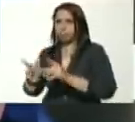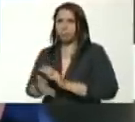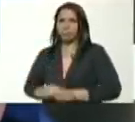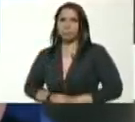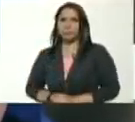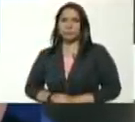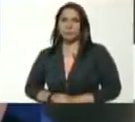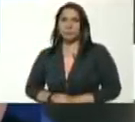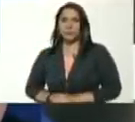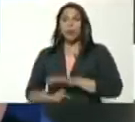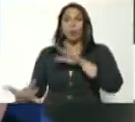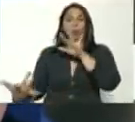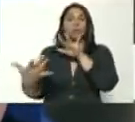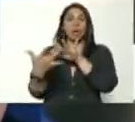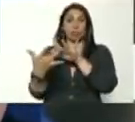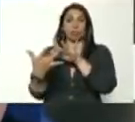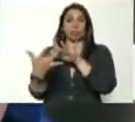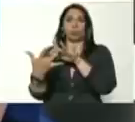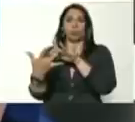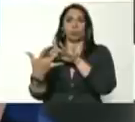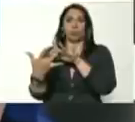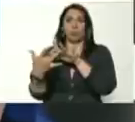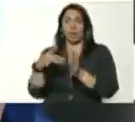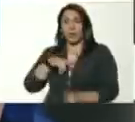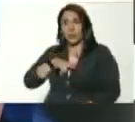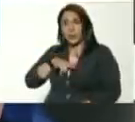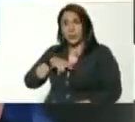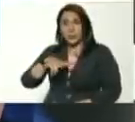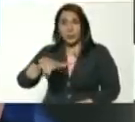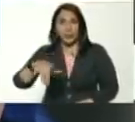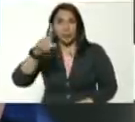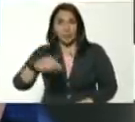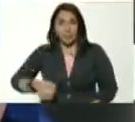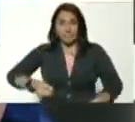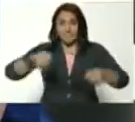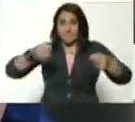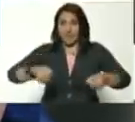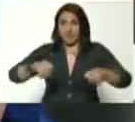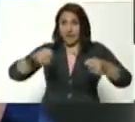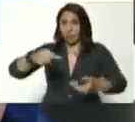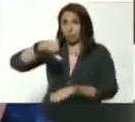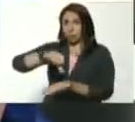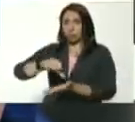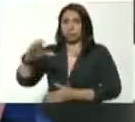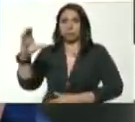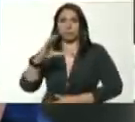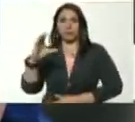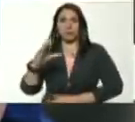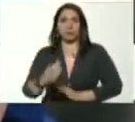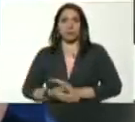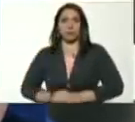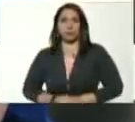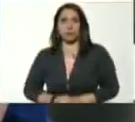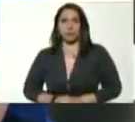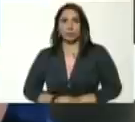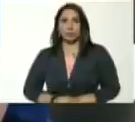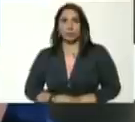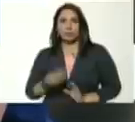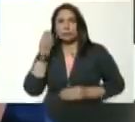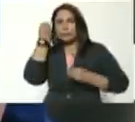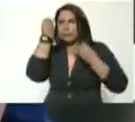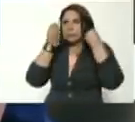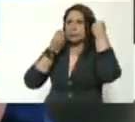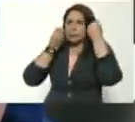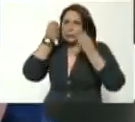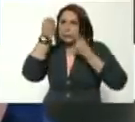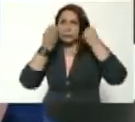de contacto desde el aeropuerto e inclusive en mercados de la ciudad de Caracas. Eso nos alertó pensando que quizás podía